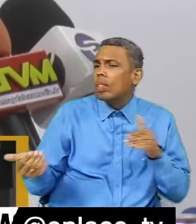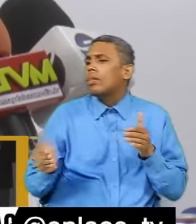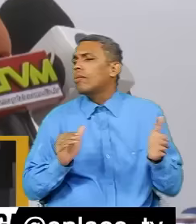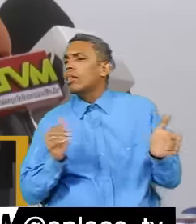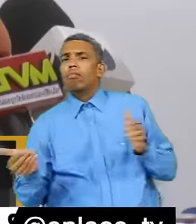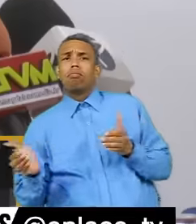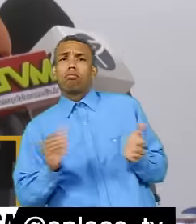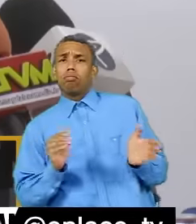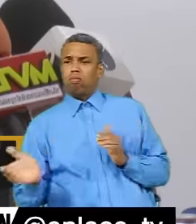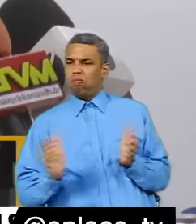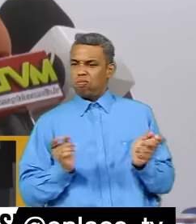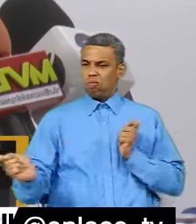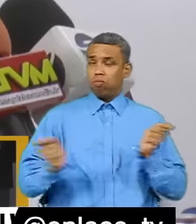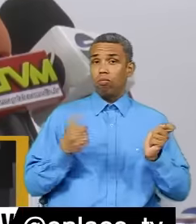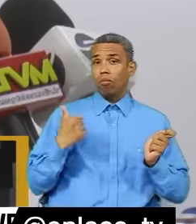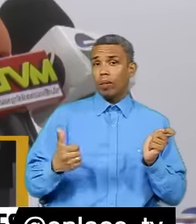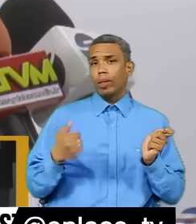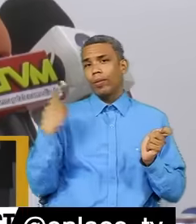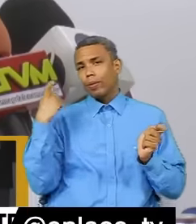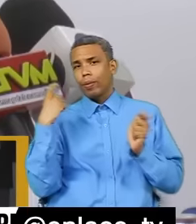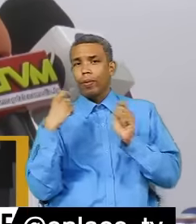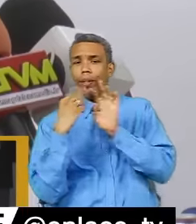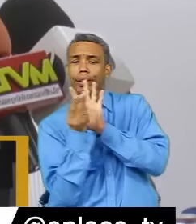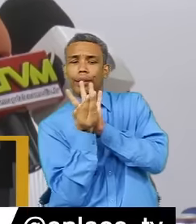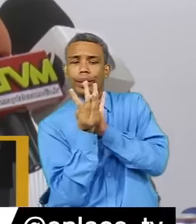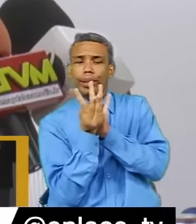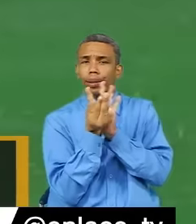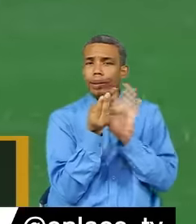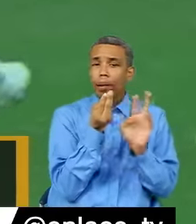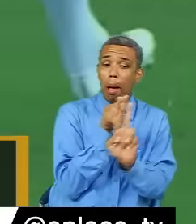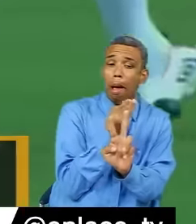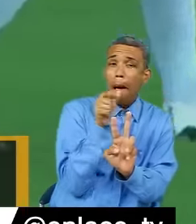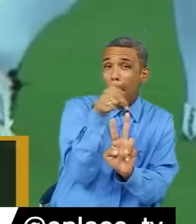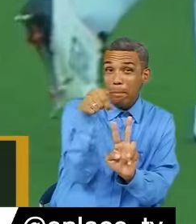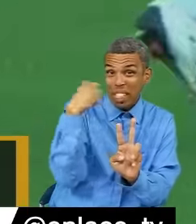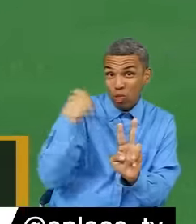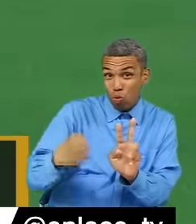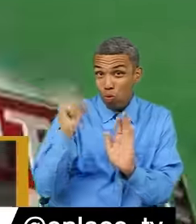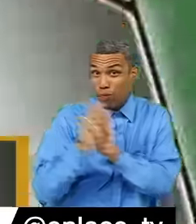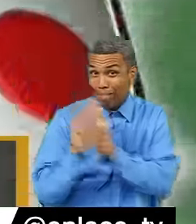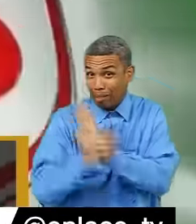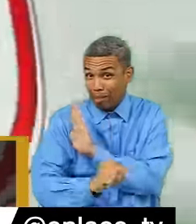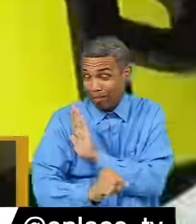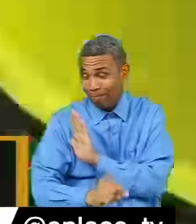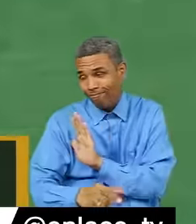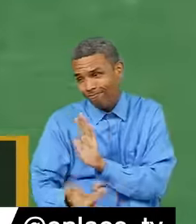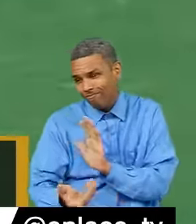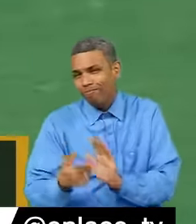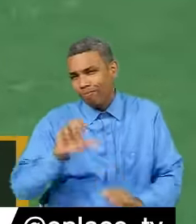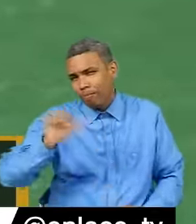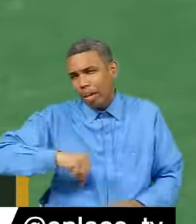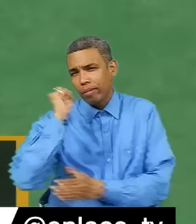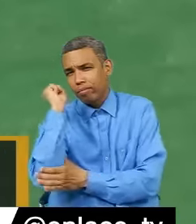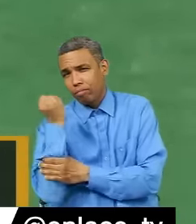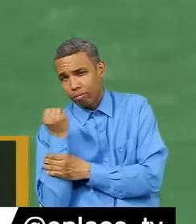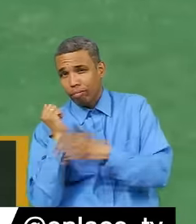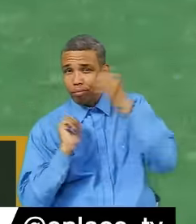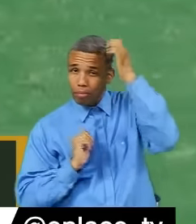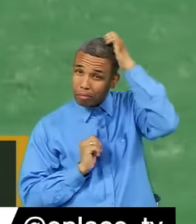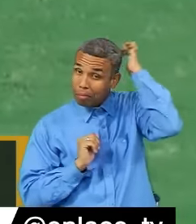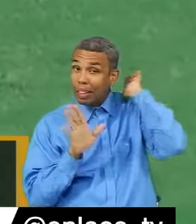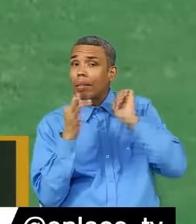Nos faltó más profundidad y ellos, y el fútbol es de goles, es de efectividad. Ellos llegaron una o dos veces en